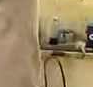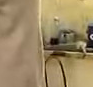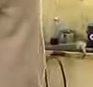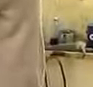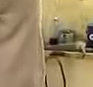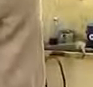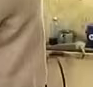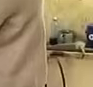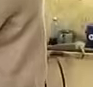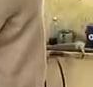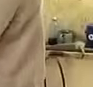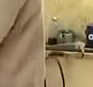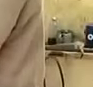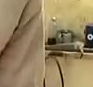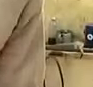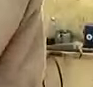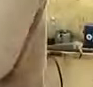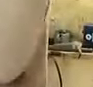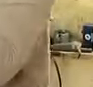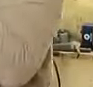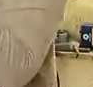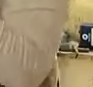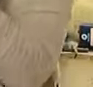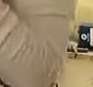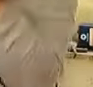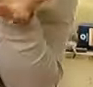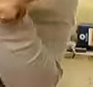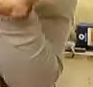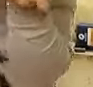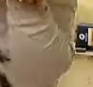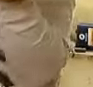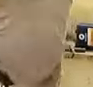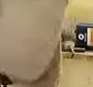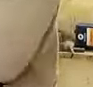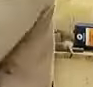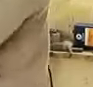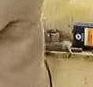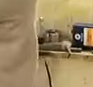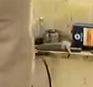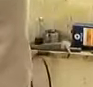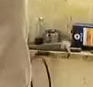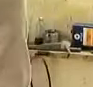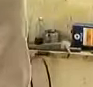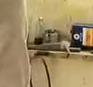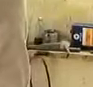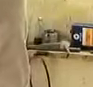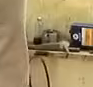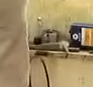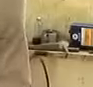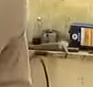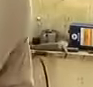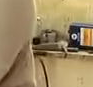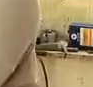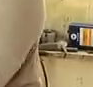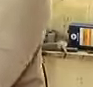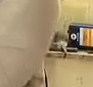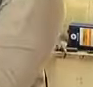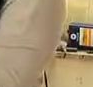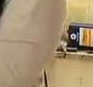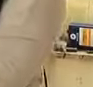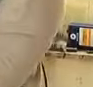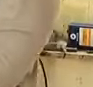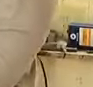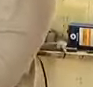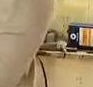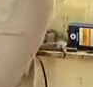Ay, hemos recogido todo en un abrir y cerrar de ojos, caray. Sí, nos faltan algunas cositas, pero bueno. Déjame eso a mí, pirulí. ¡Ay, qué energía! Yo